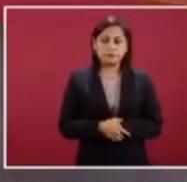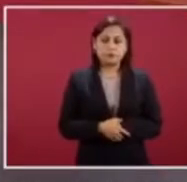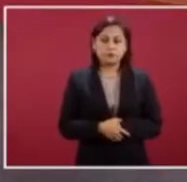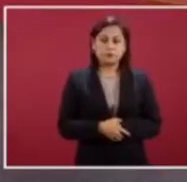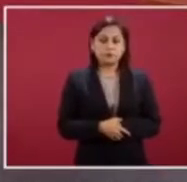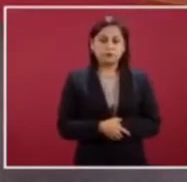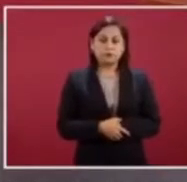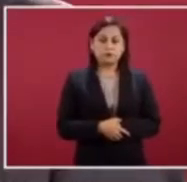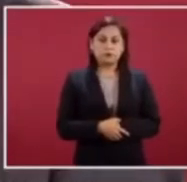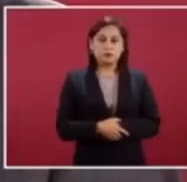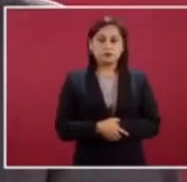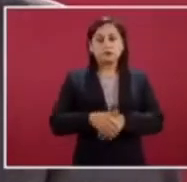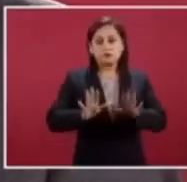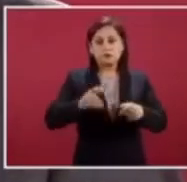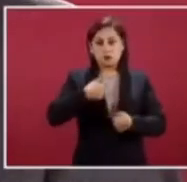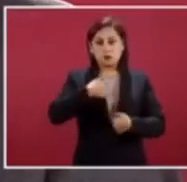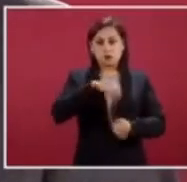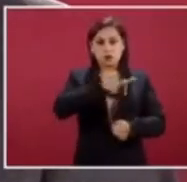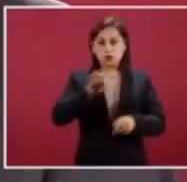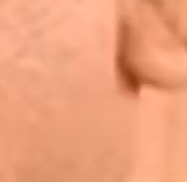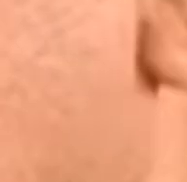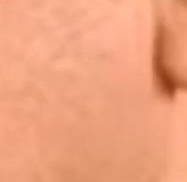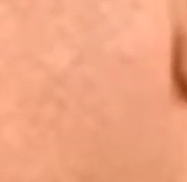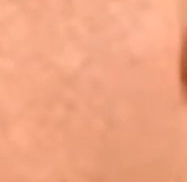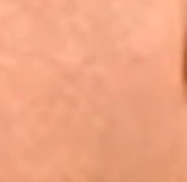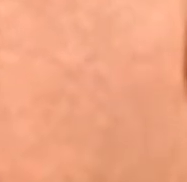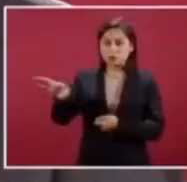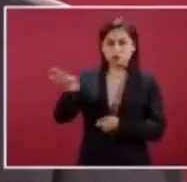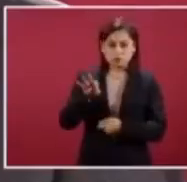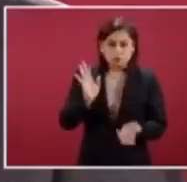es mi facultad nombrarlo.